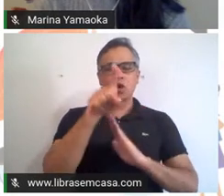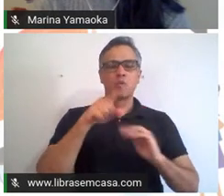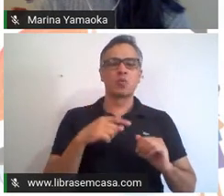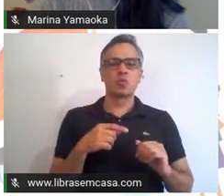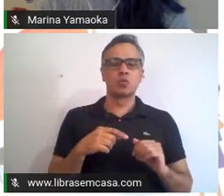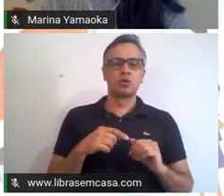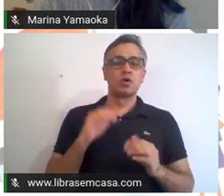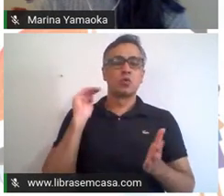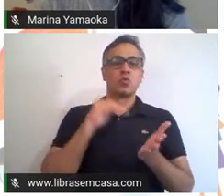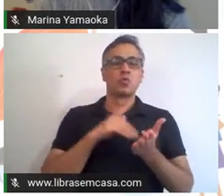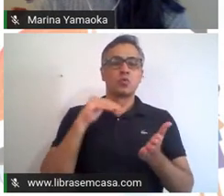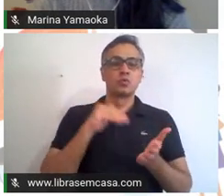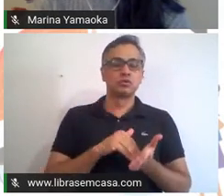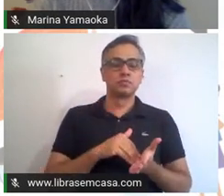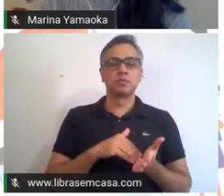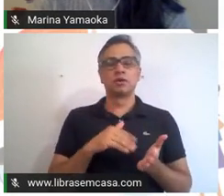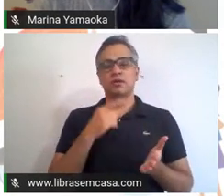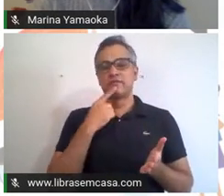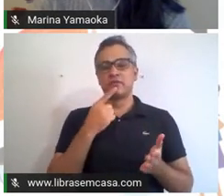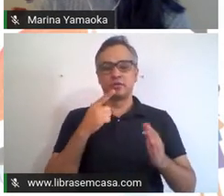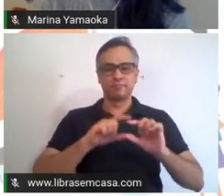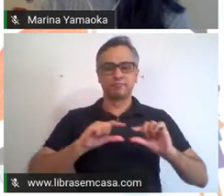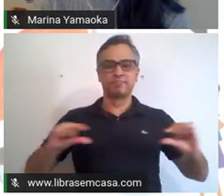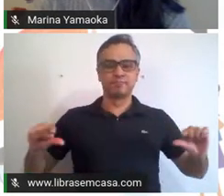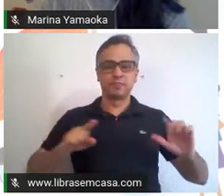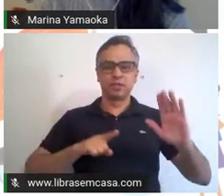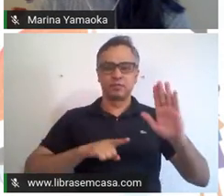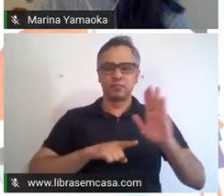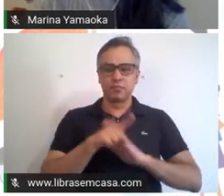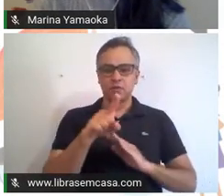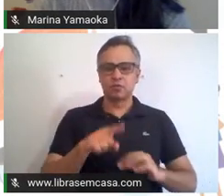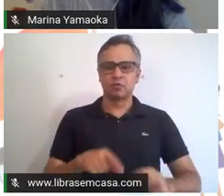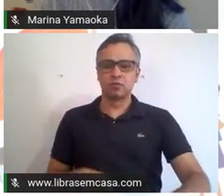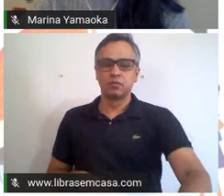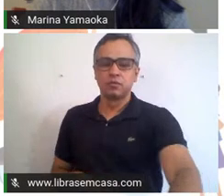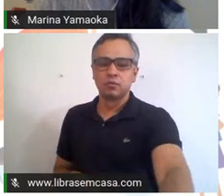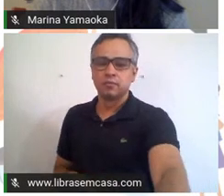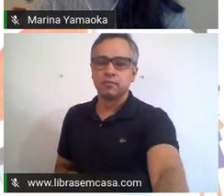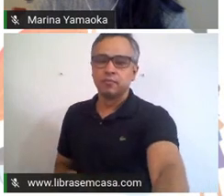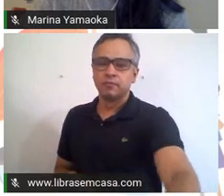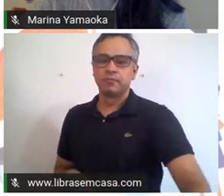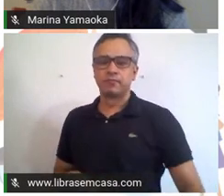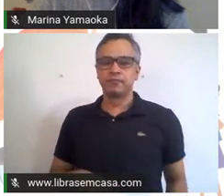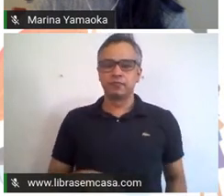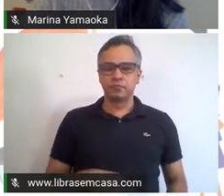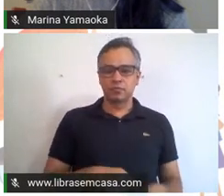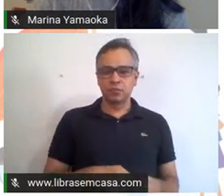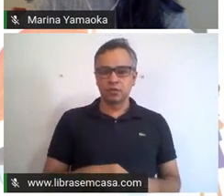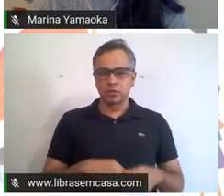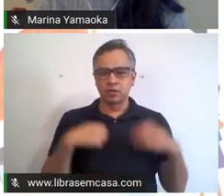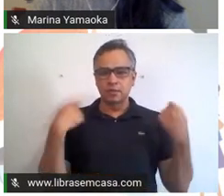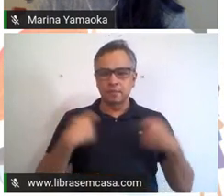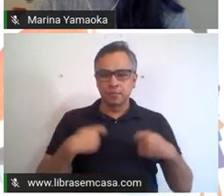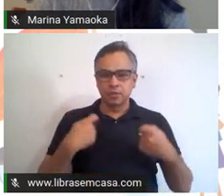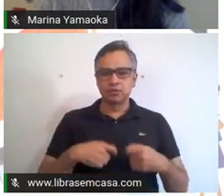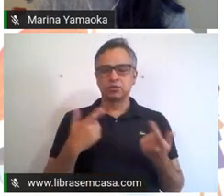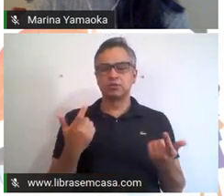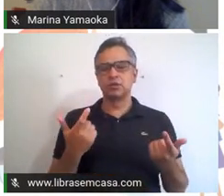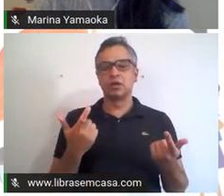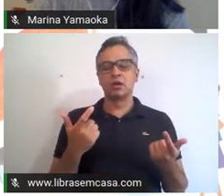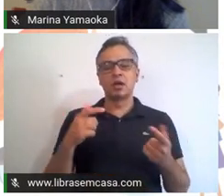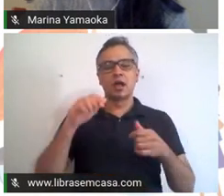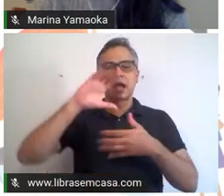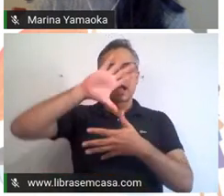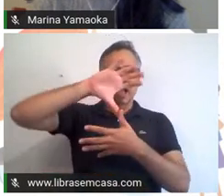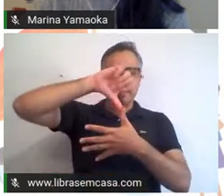la última que entró, que decía, hace falta un nuevo pacto ecosocial e intercultural de América Latina. Yo creo realmente que es hacia ahí, hacia